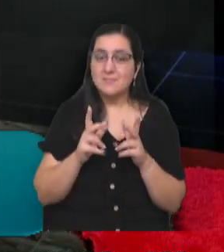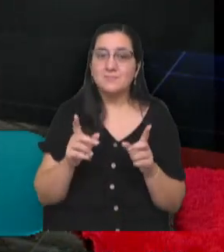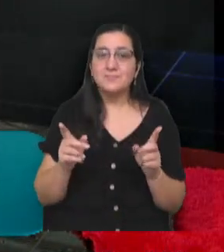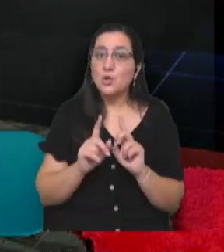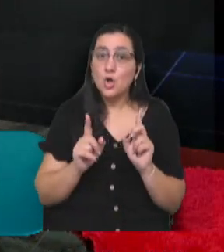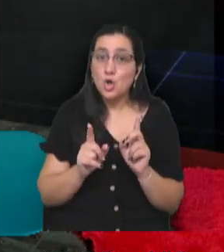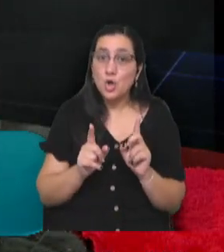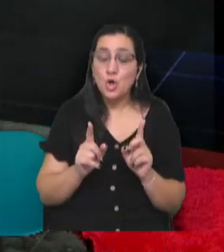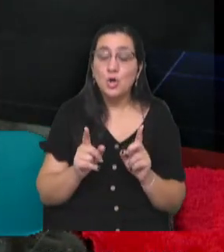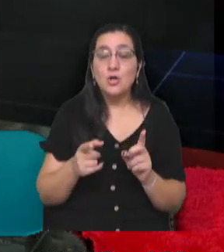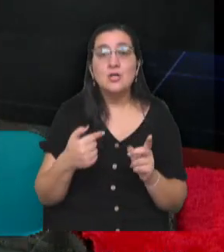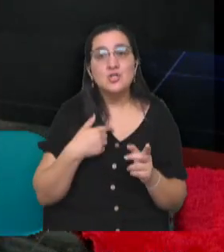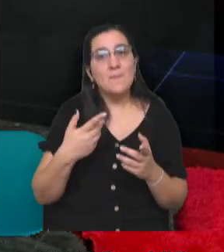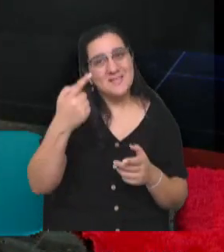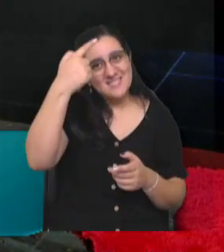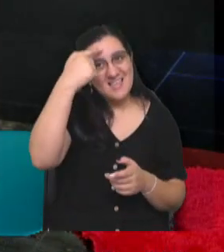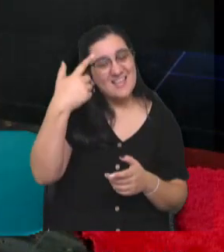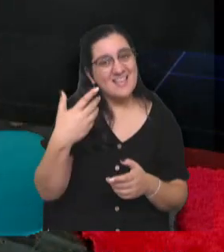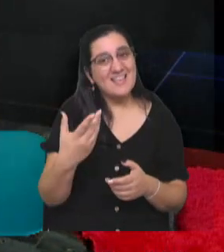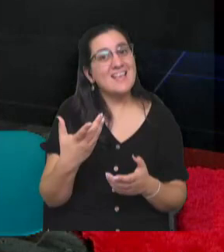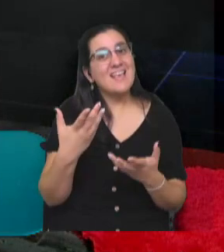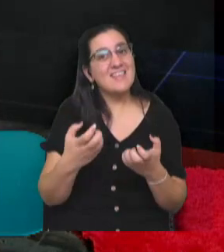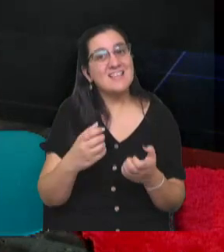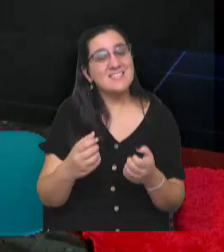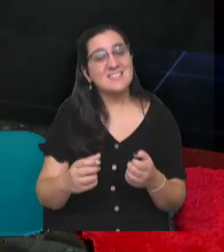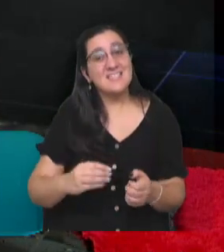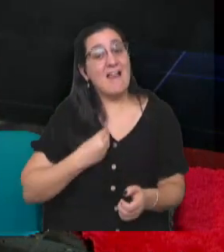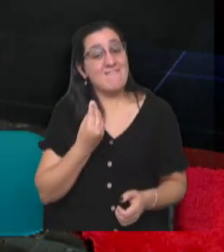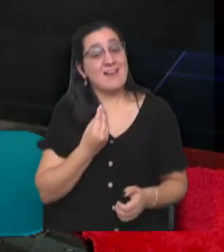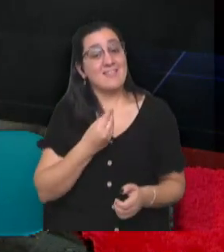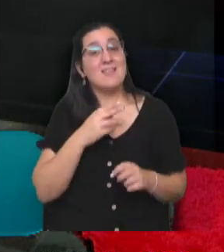nos afé de la consigna, que acá levantamos apuesta.